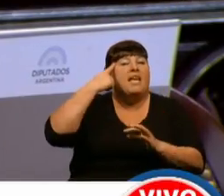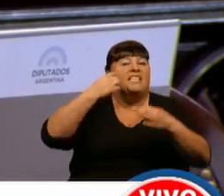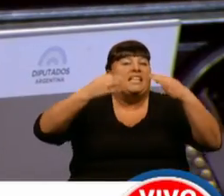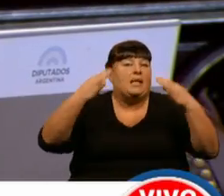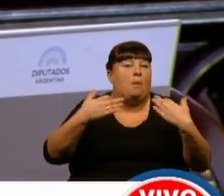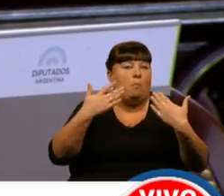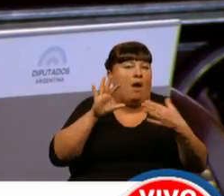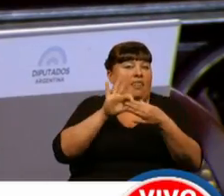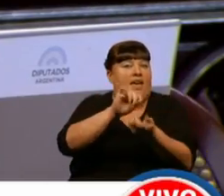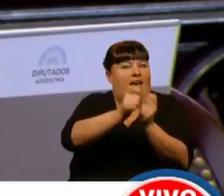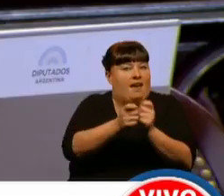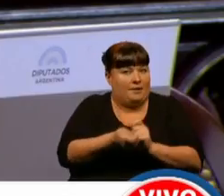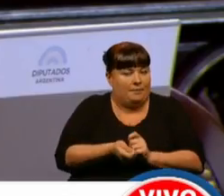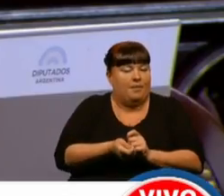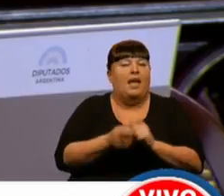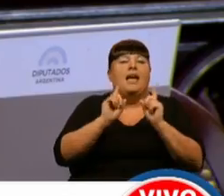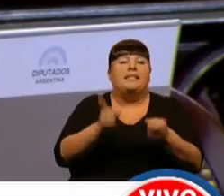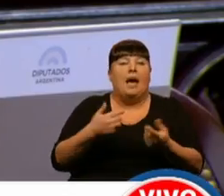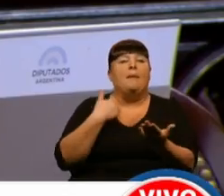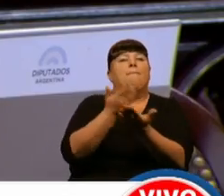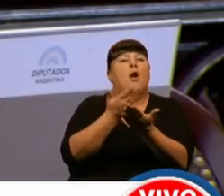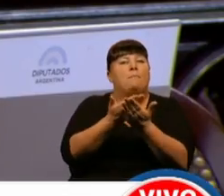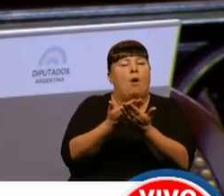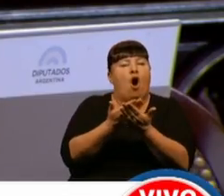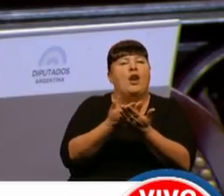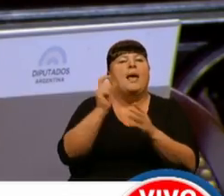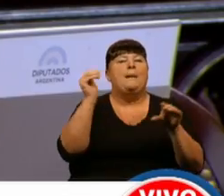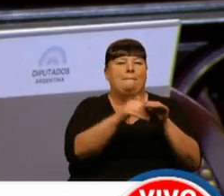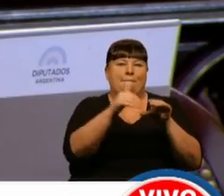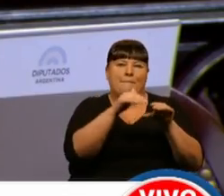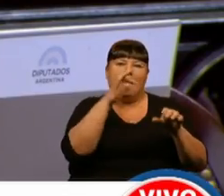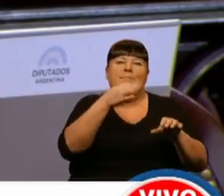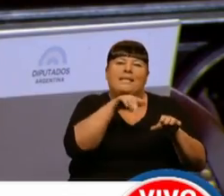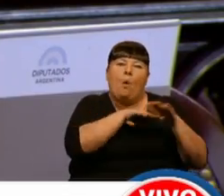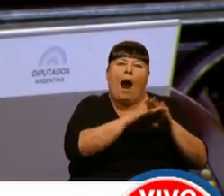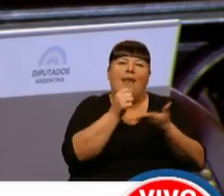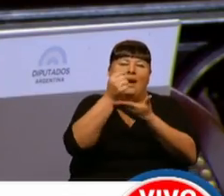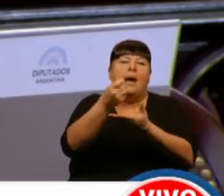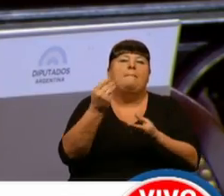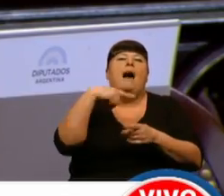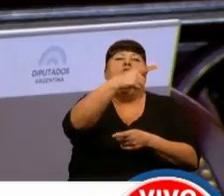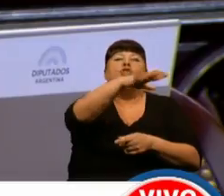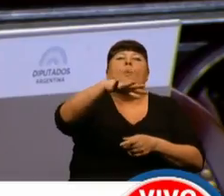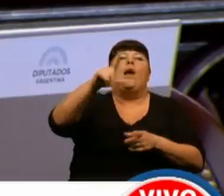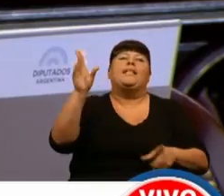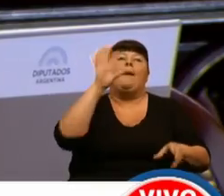pertinente luego estamos proponiendo una ampliación del fondo fiduciario para incorporar municipios